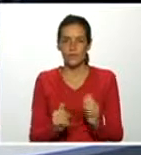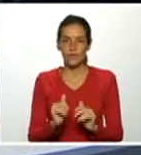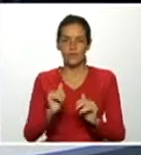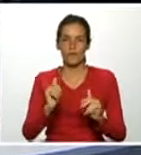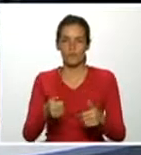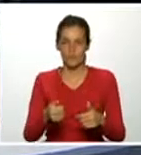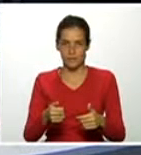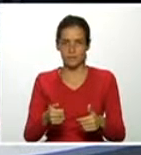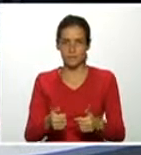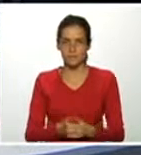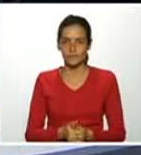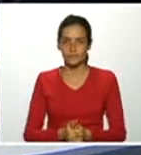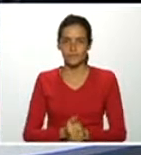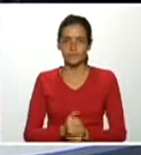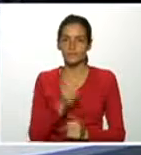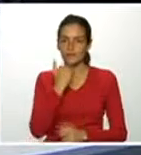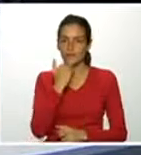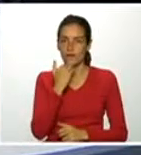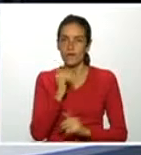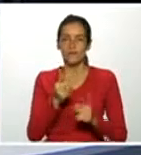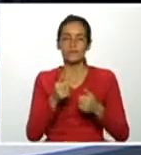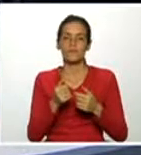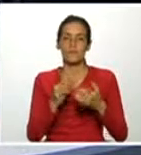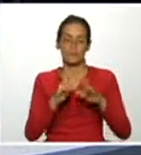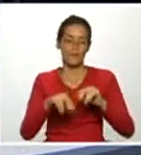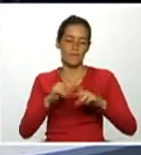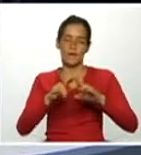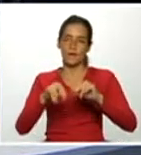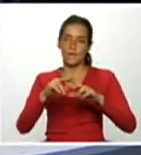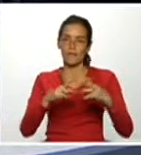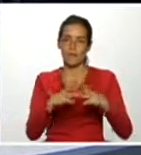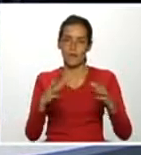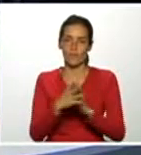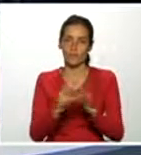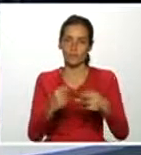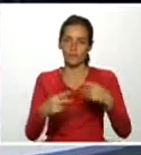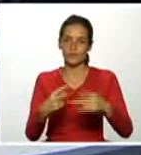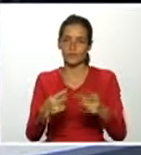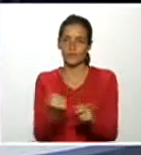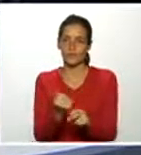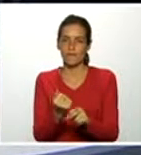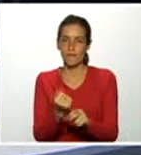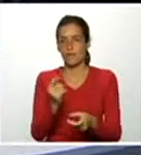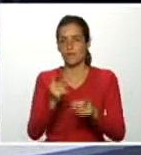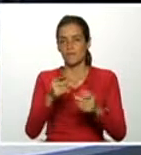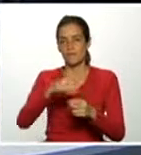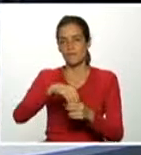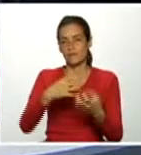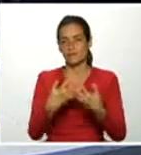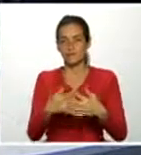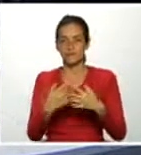a, como un tipo Lego, empecemos a armar los bloques de los otros procesos operativos, si es una empresa, una